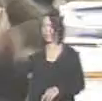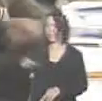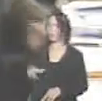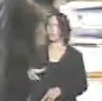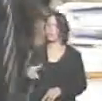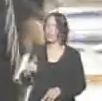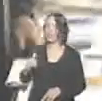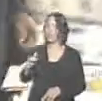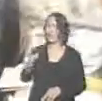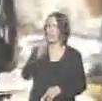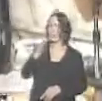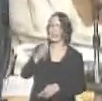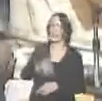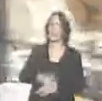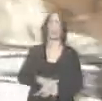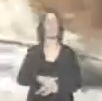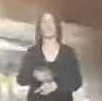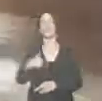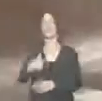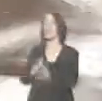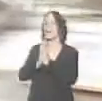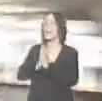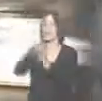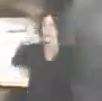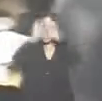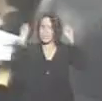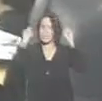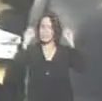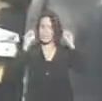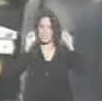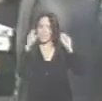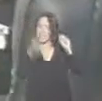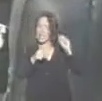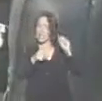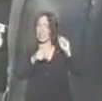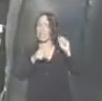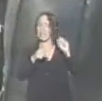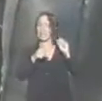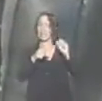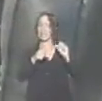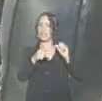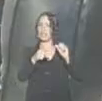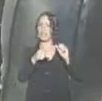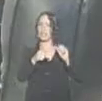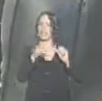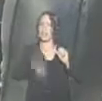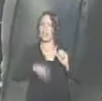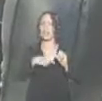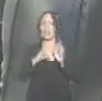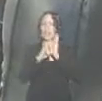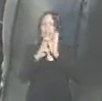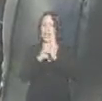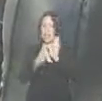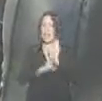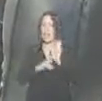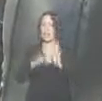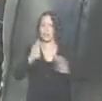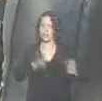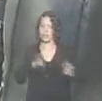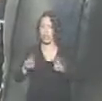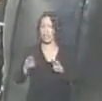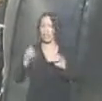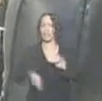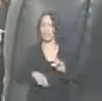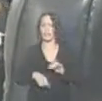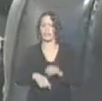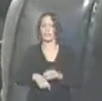irrespetuoso. Compórtese, señor presidente. Yo le pido que someta al compañero a las reglas de comportamiento de esta comisión. Lo que pasa es que,